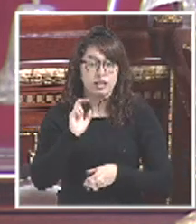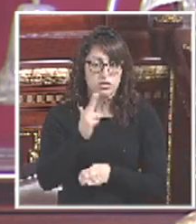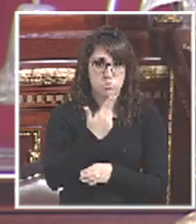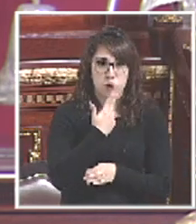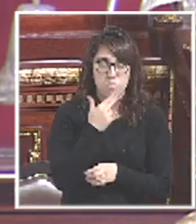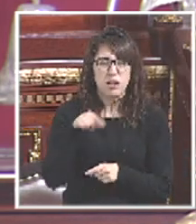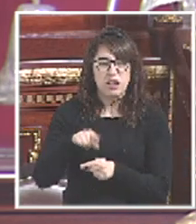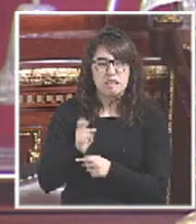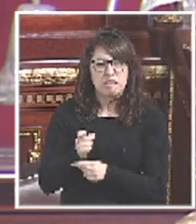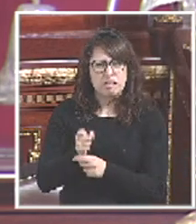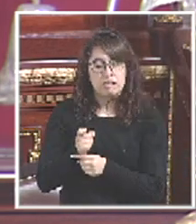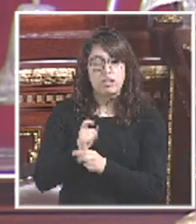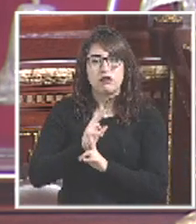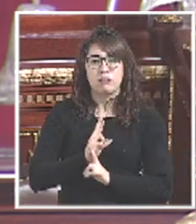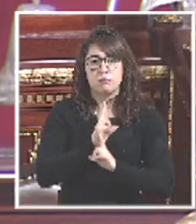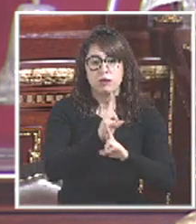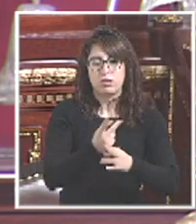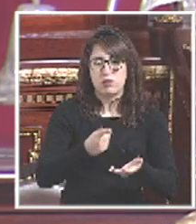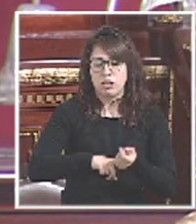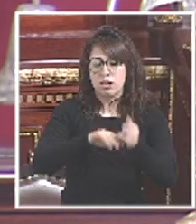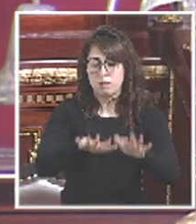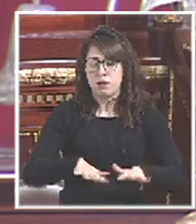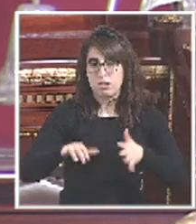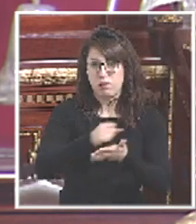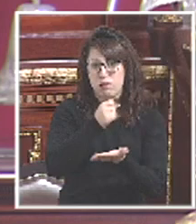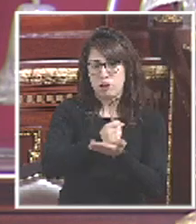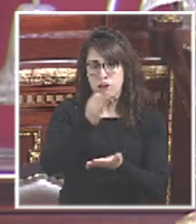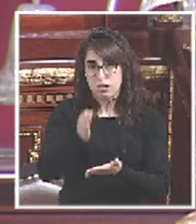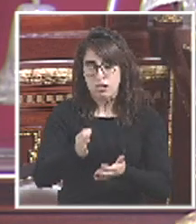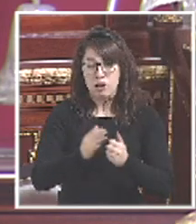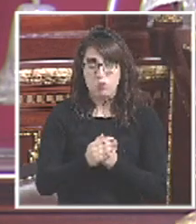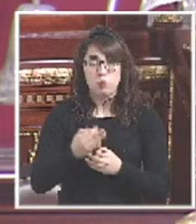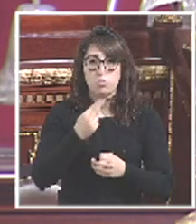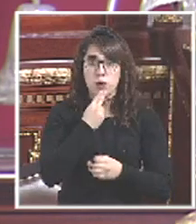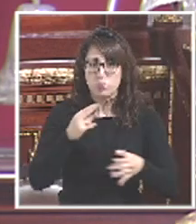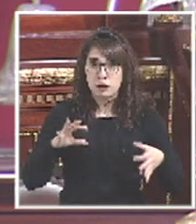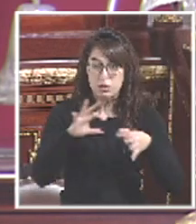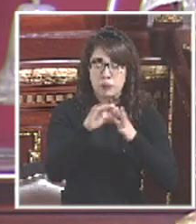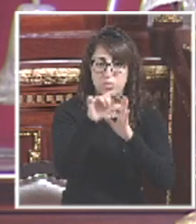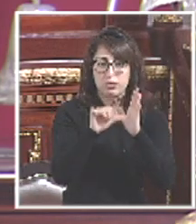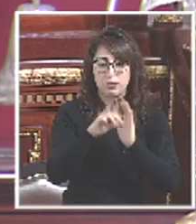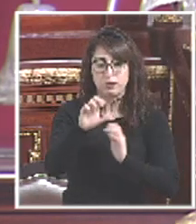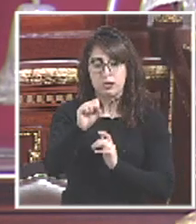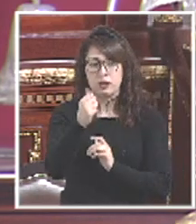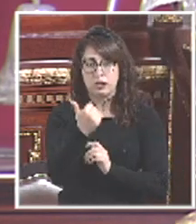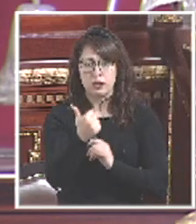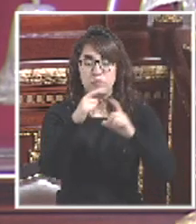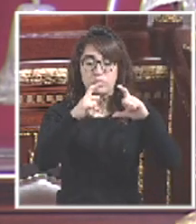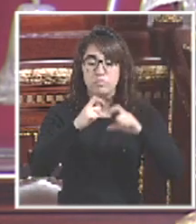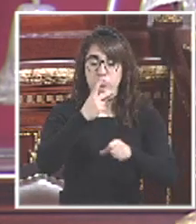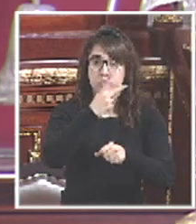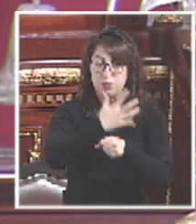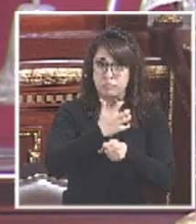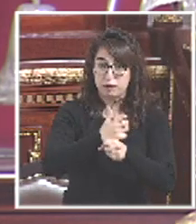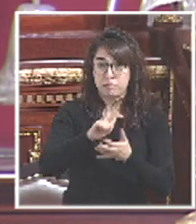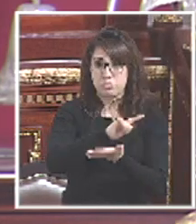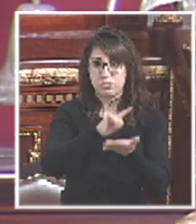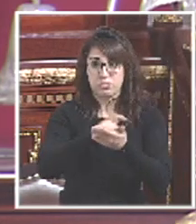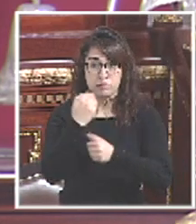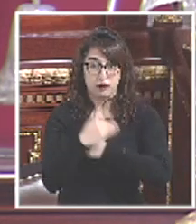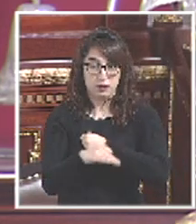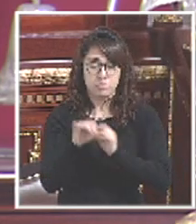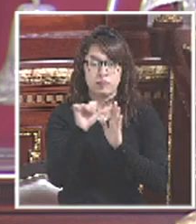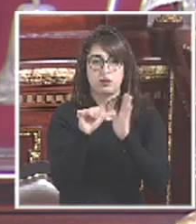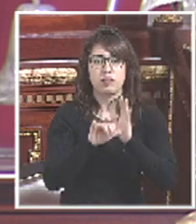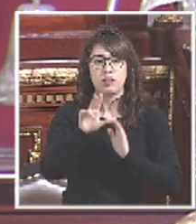cual da respuesta a un asunto aprobado por el Pleno, con fundamento en lo dispuesto por el artículo 66, fracción 5 de la Ley Orgánica y el